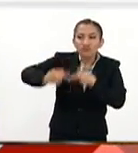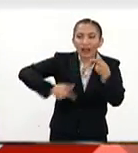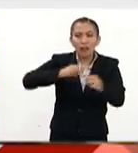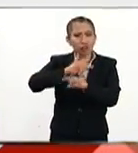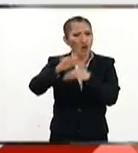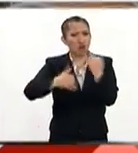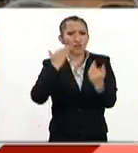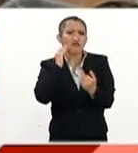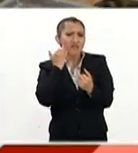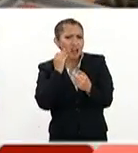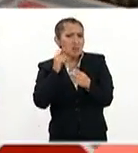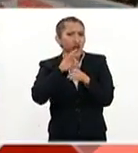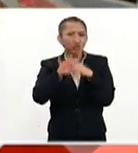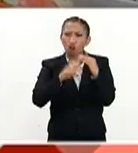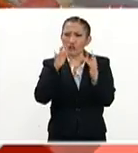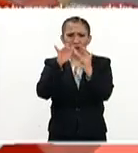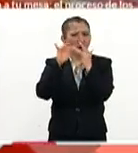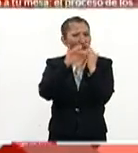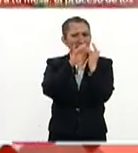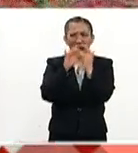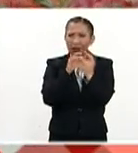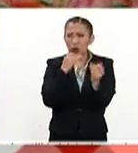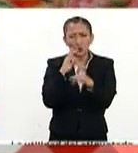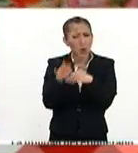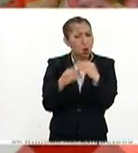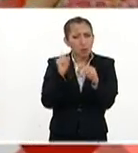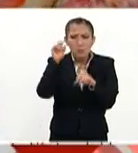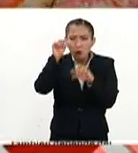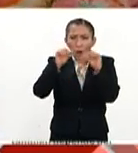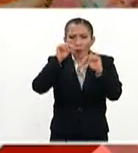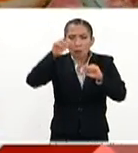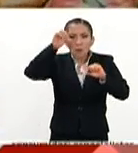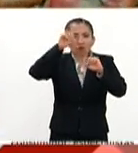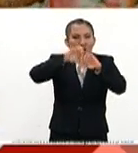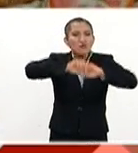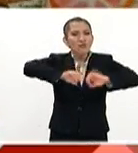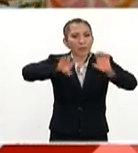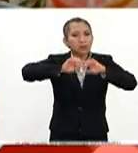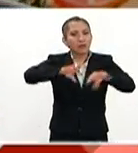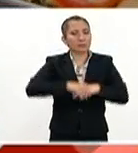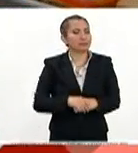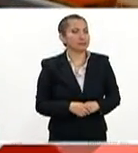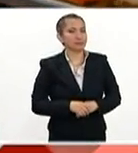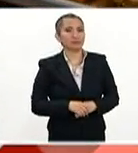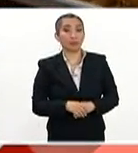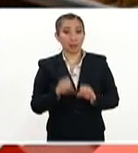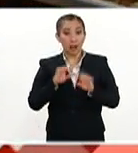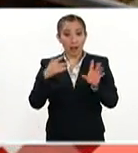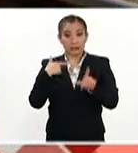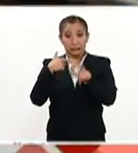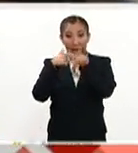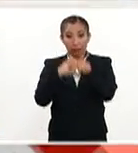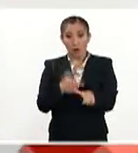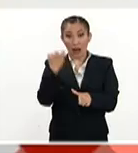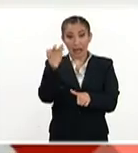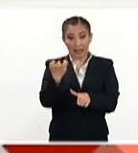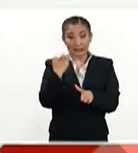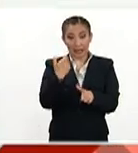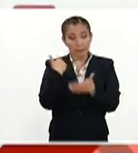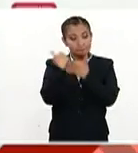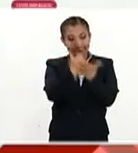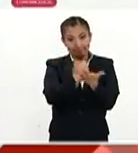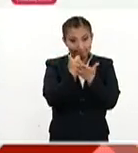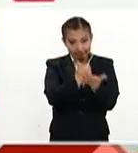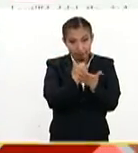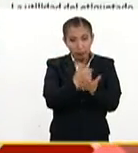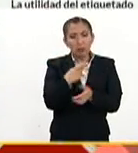redes sociales, en todo lo que podemos ahora, y nos queremos ir metiendo por donde podamos. Y por supuesto que vamos a continuar con estas